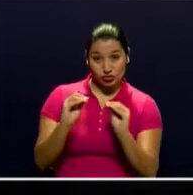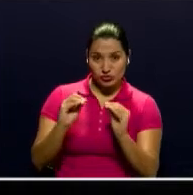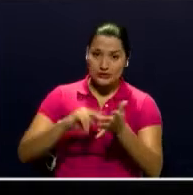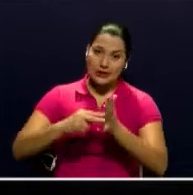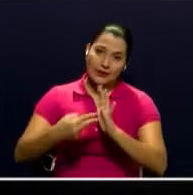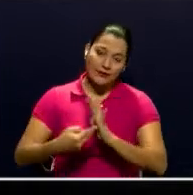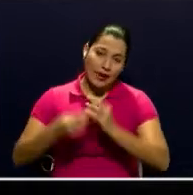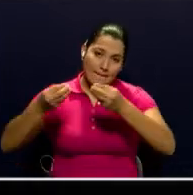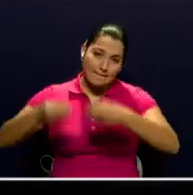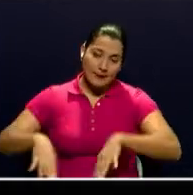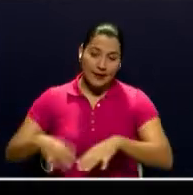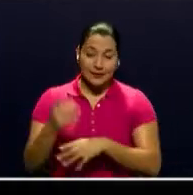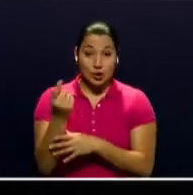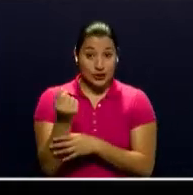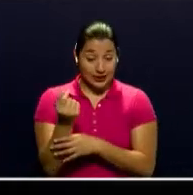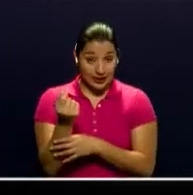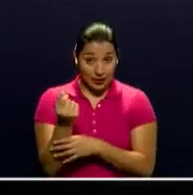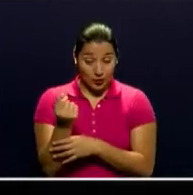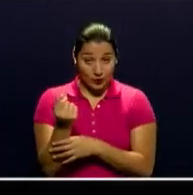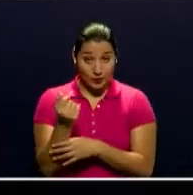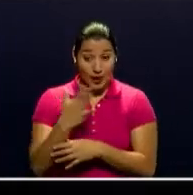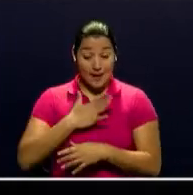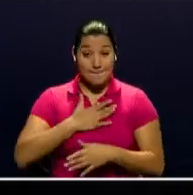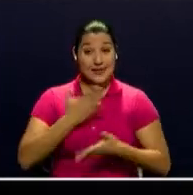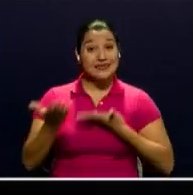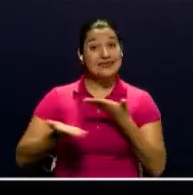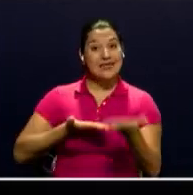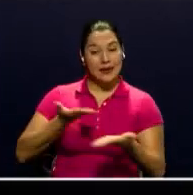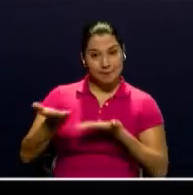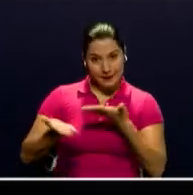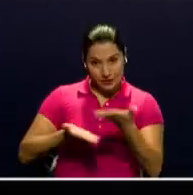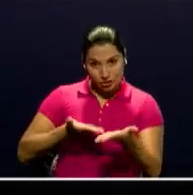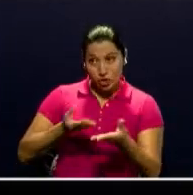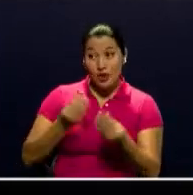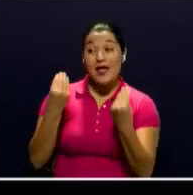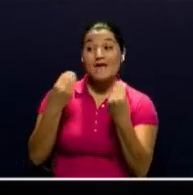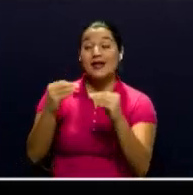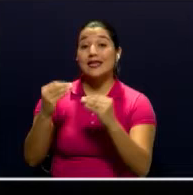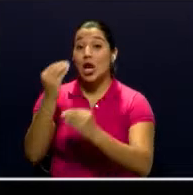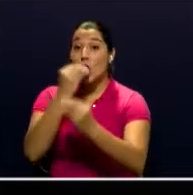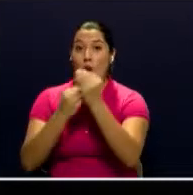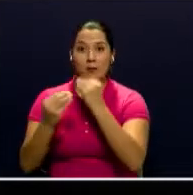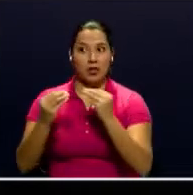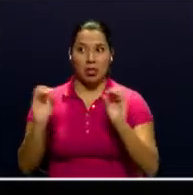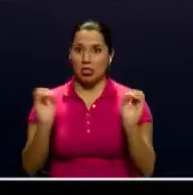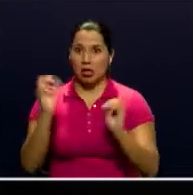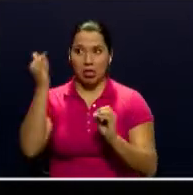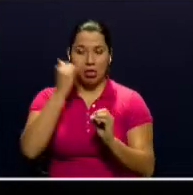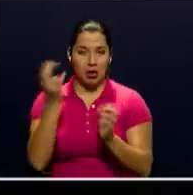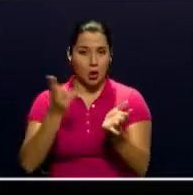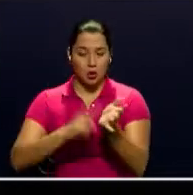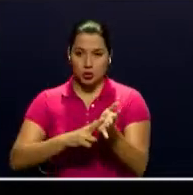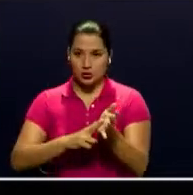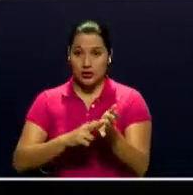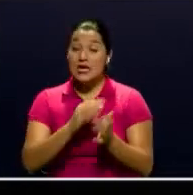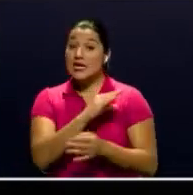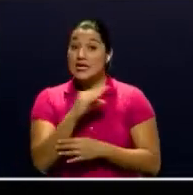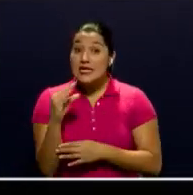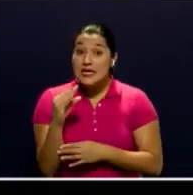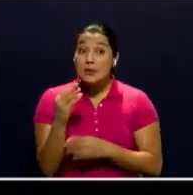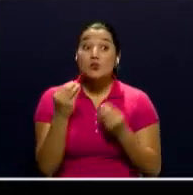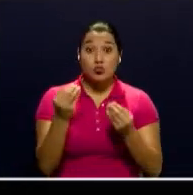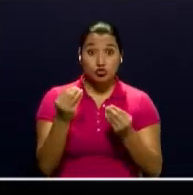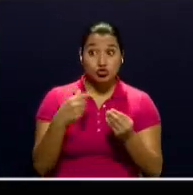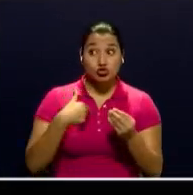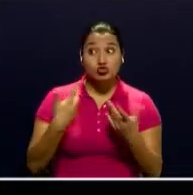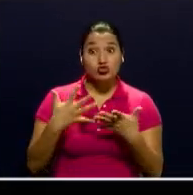menos que entra. Mi servicio de catering service no ha sido contratado por el momento, y los que ya tenía pues